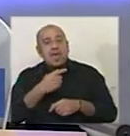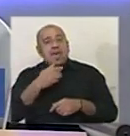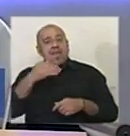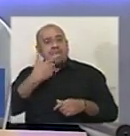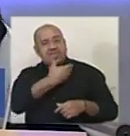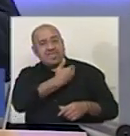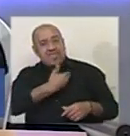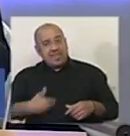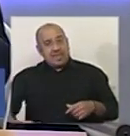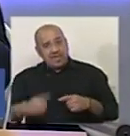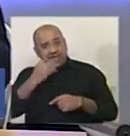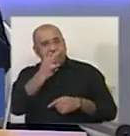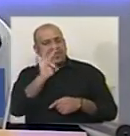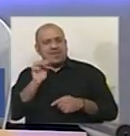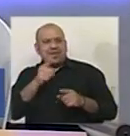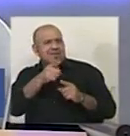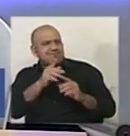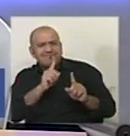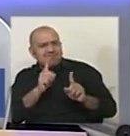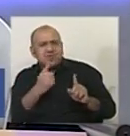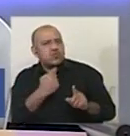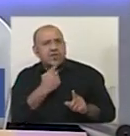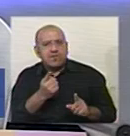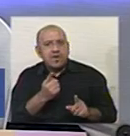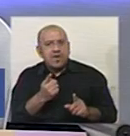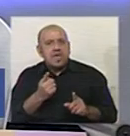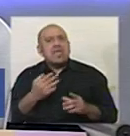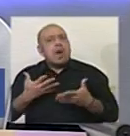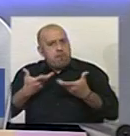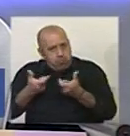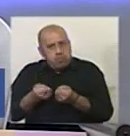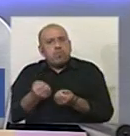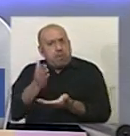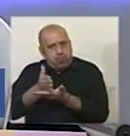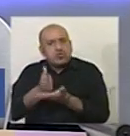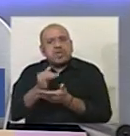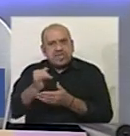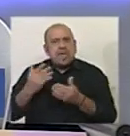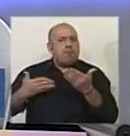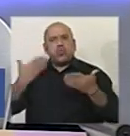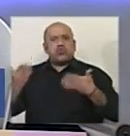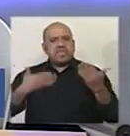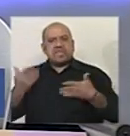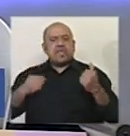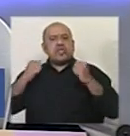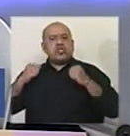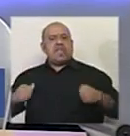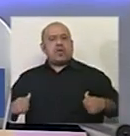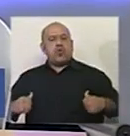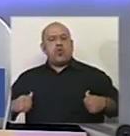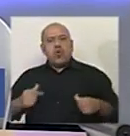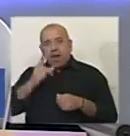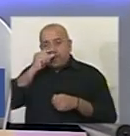distante y como alejado de todo esto, y apoya las protestas de los Gilets Jaunes, de los chalecos amarillos. Y